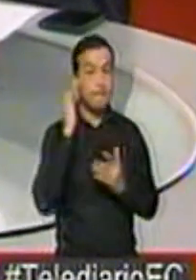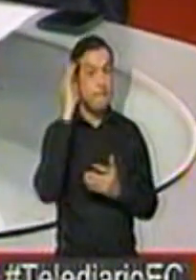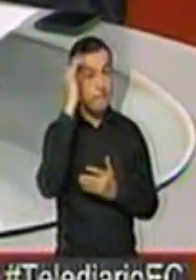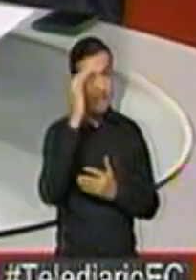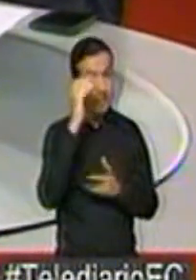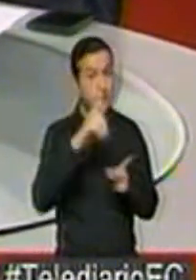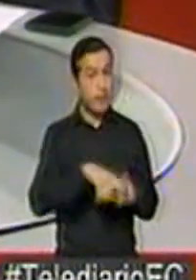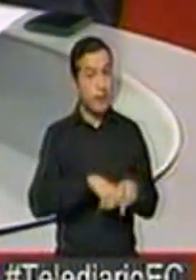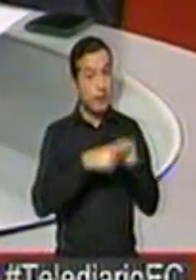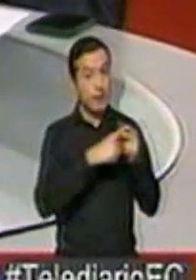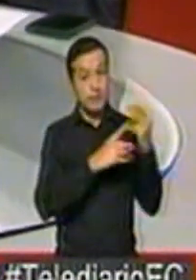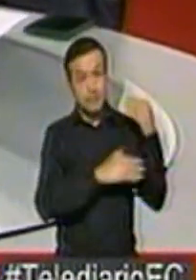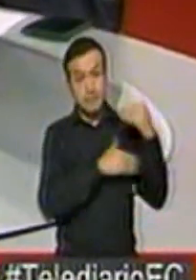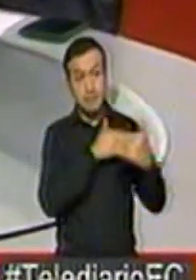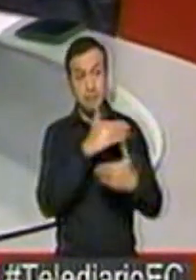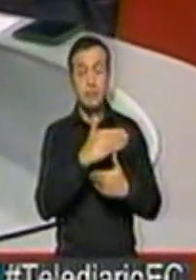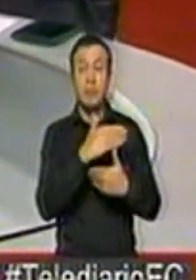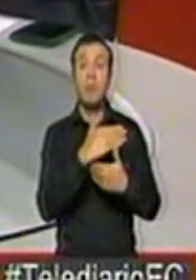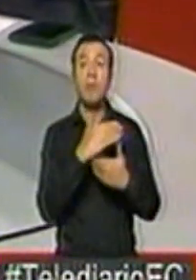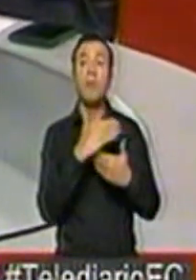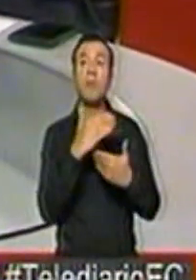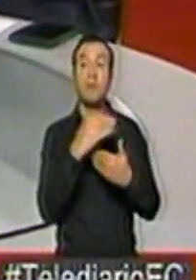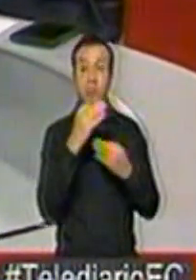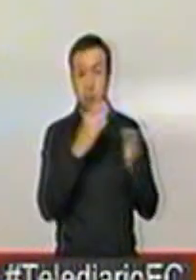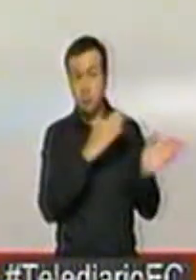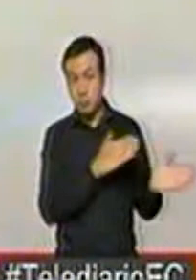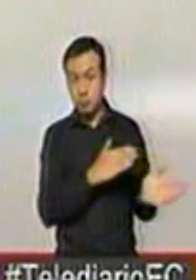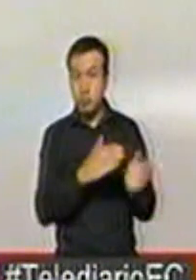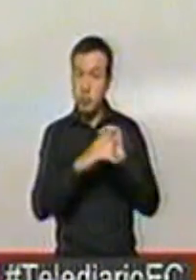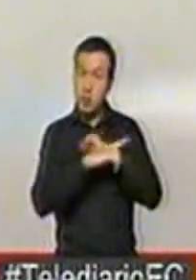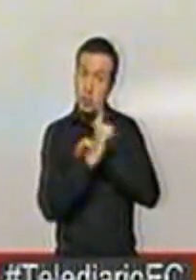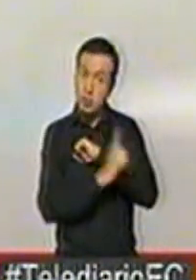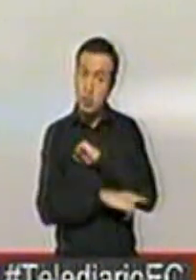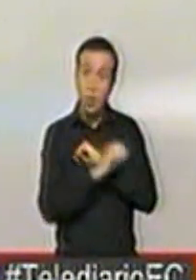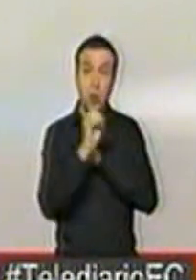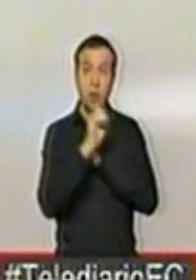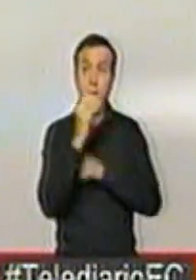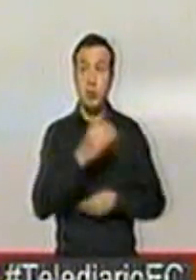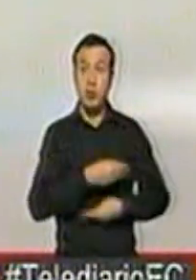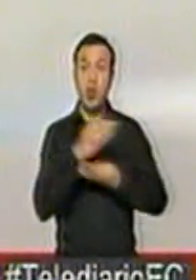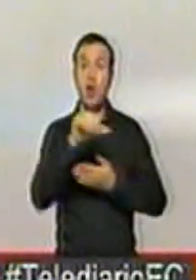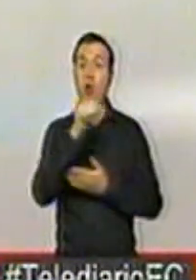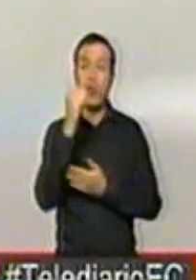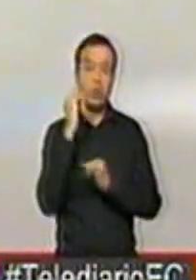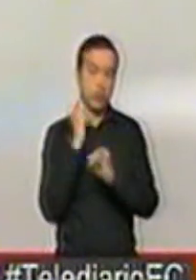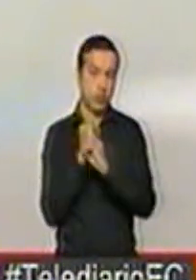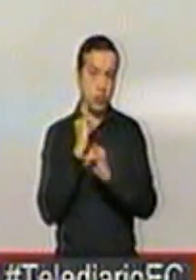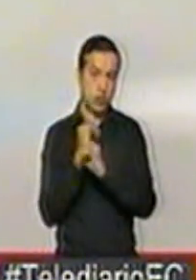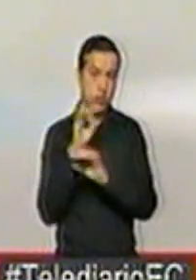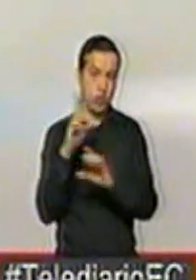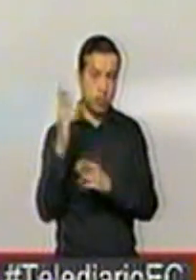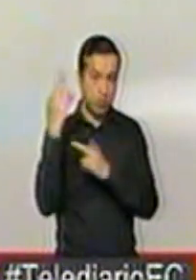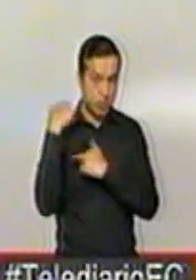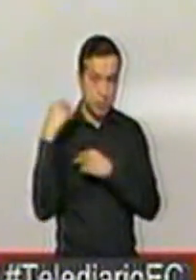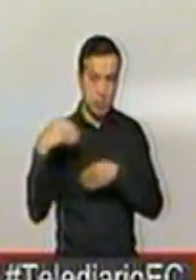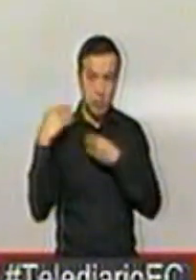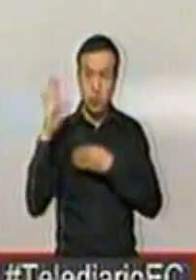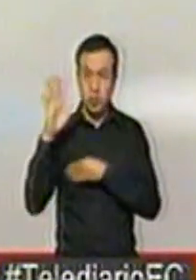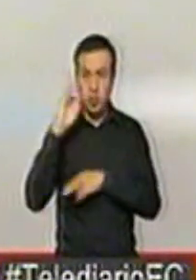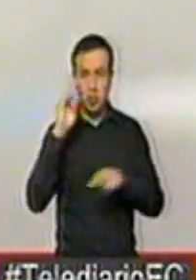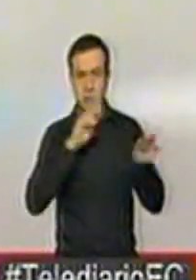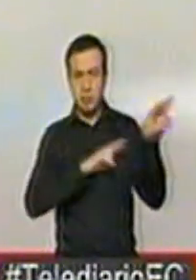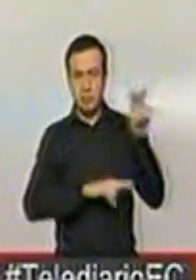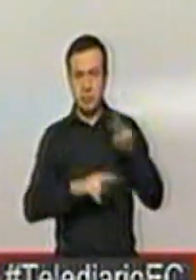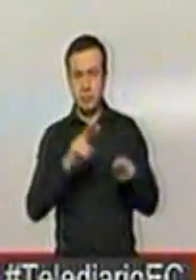iniciar probablemente procesos de régimen disciplinario o también remitir a otros órganos que tienen la competencia para que hagan el análisis